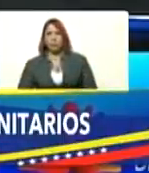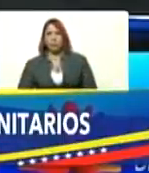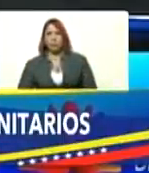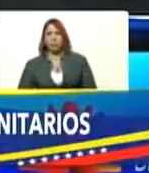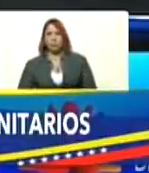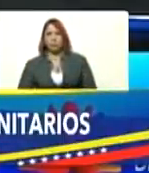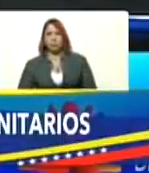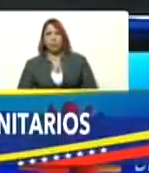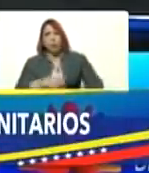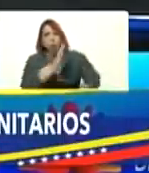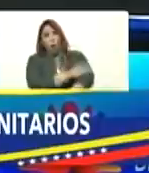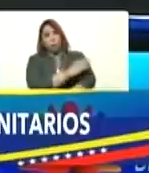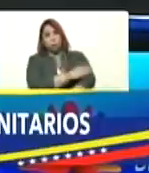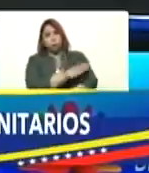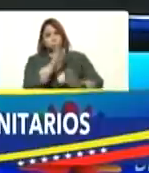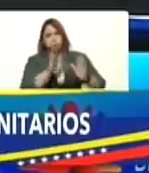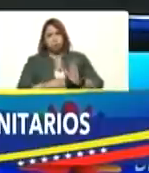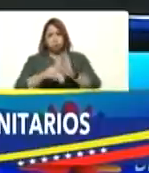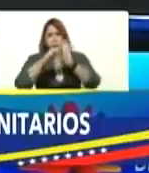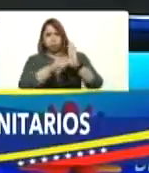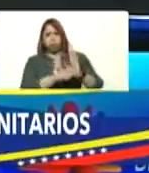Es la derecha bandida, corrupta.